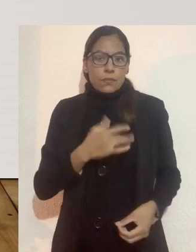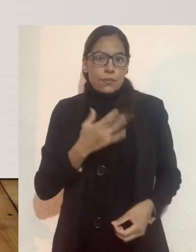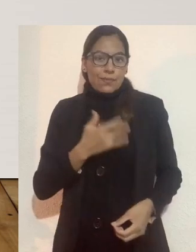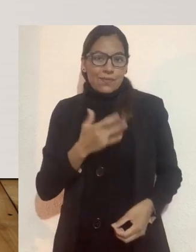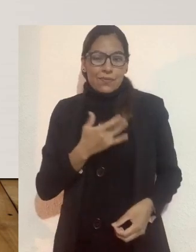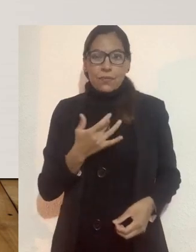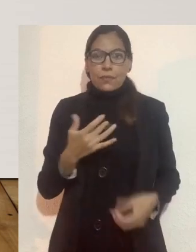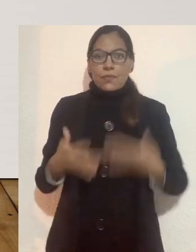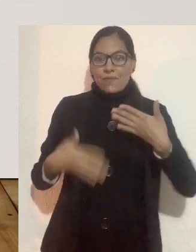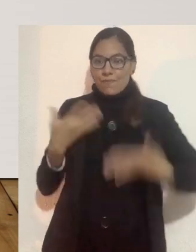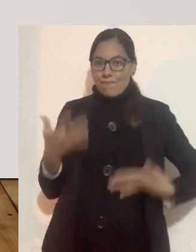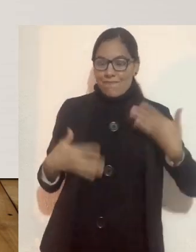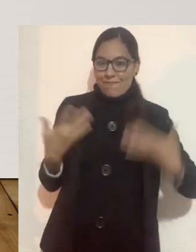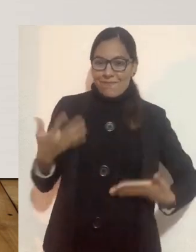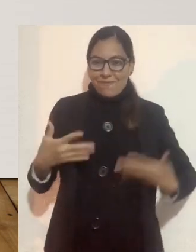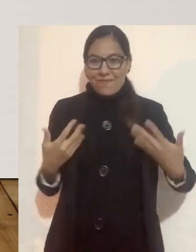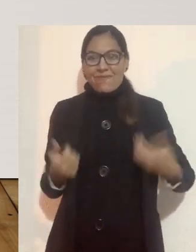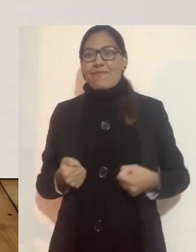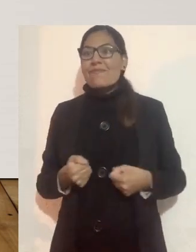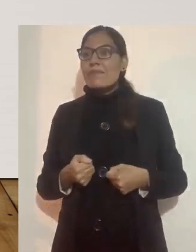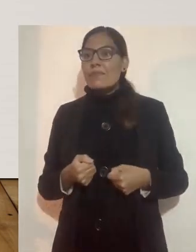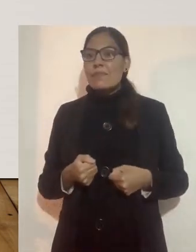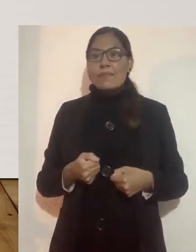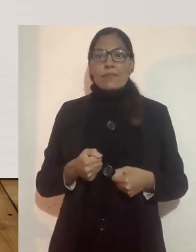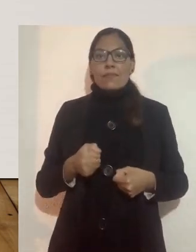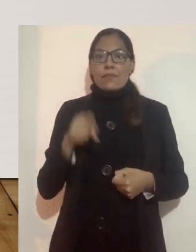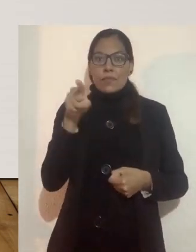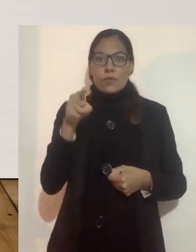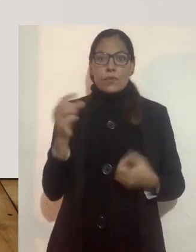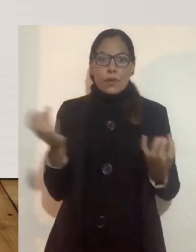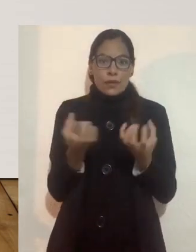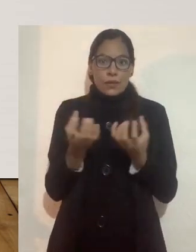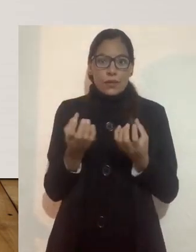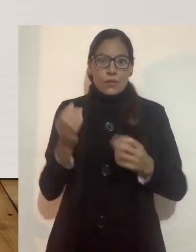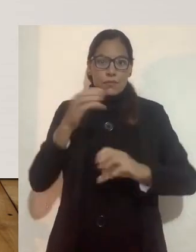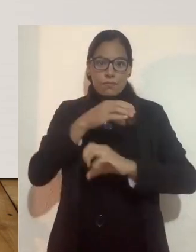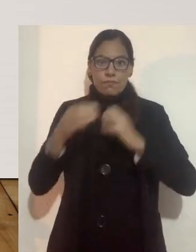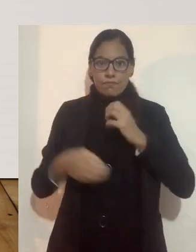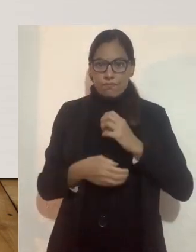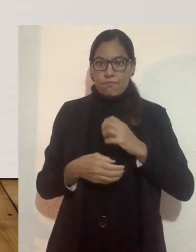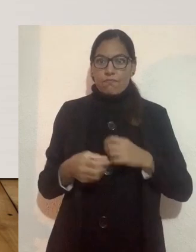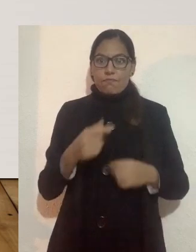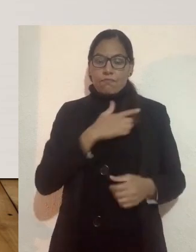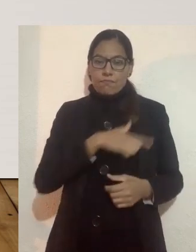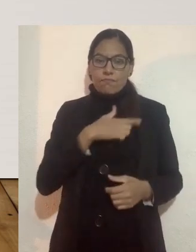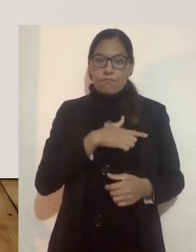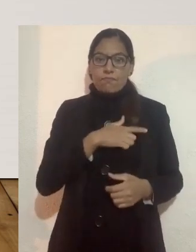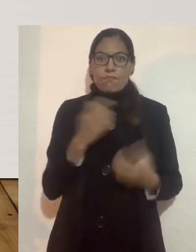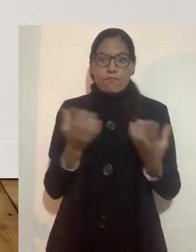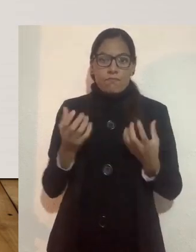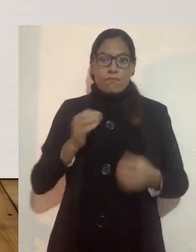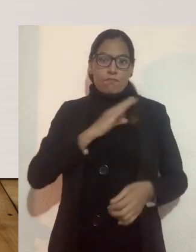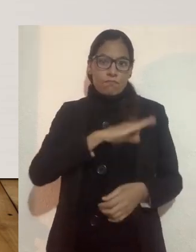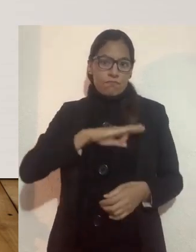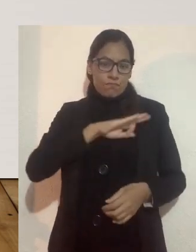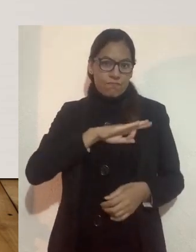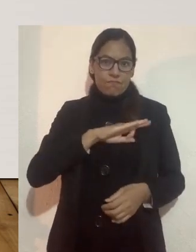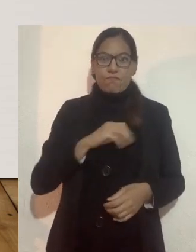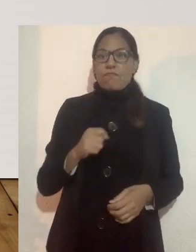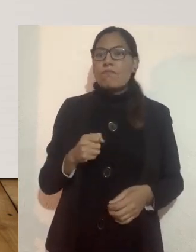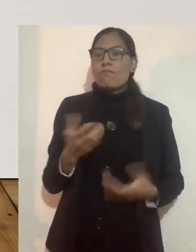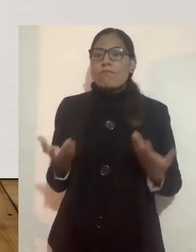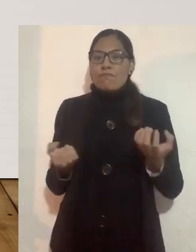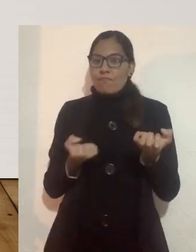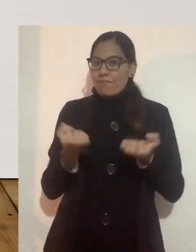bienestar, crear situaciones que nos lleven a sentir alegría, haciendo las cosas que te